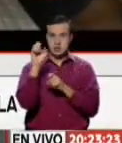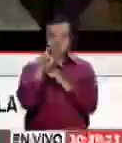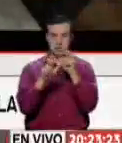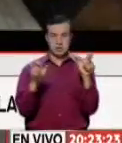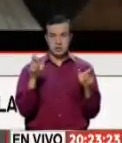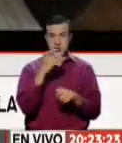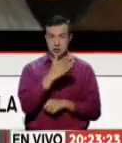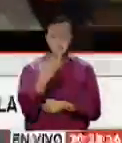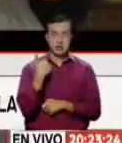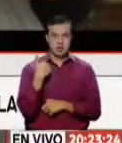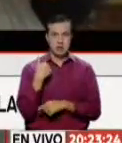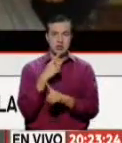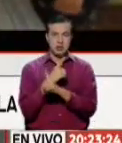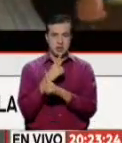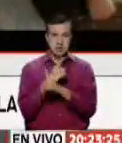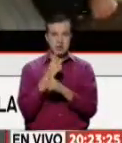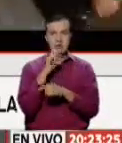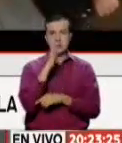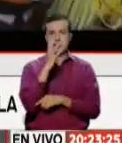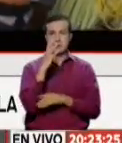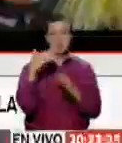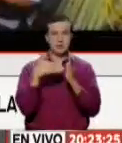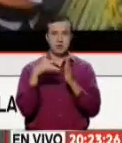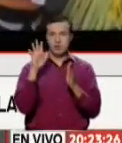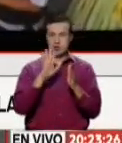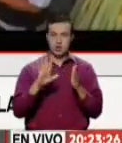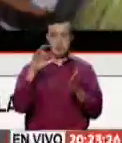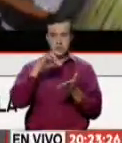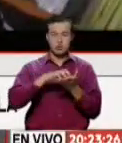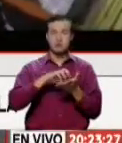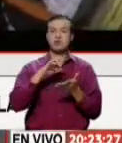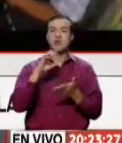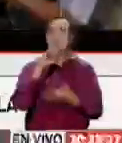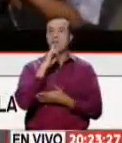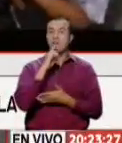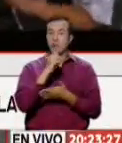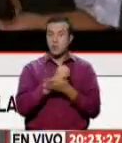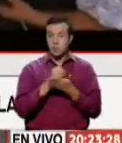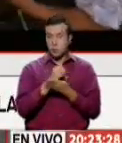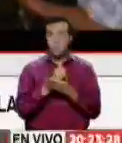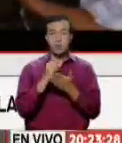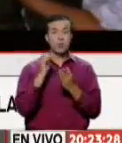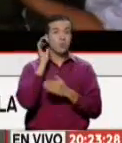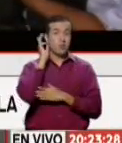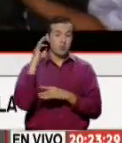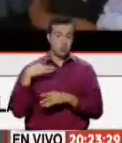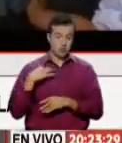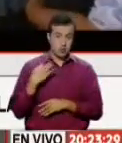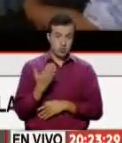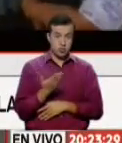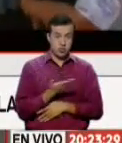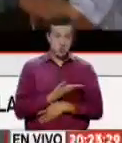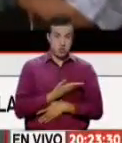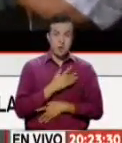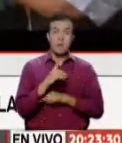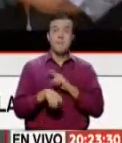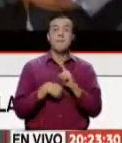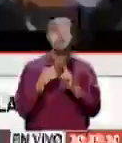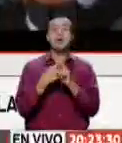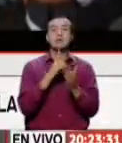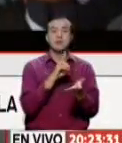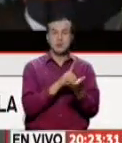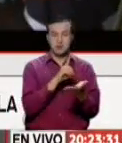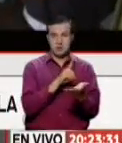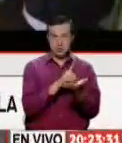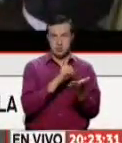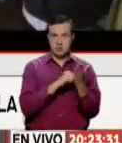con discapacidad y a más de 15.000 en toda la provincia de El Oro. A Las Manuelas les acompañaron médicos del Ministerio de Salud, técnicos